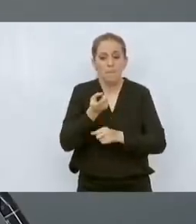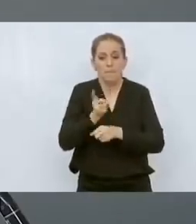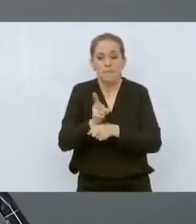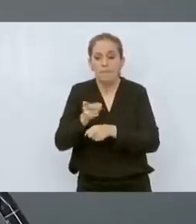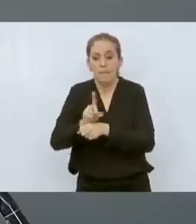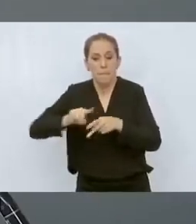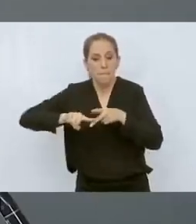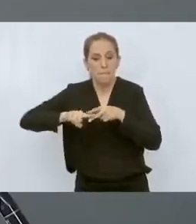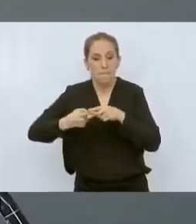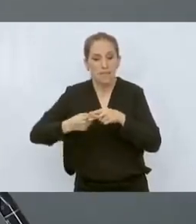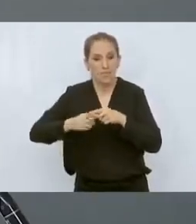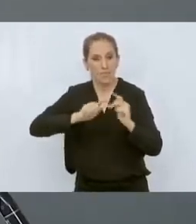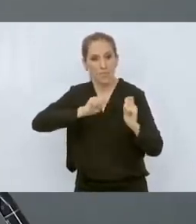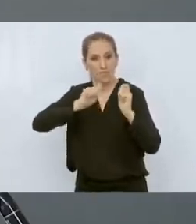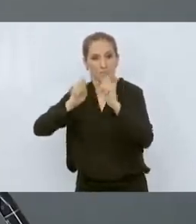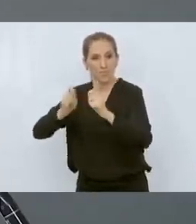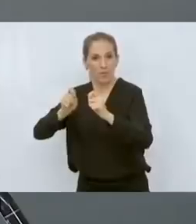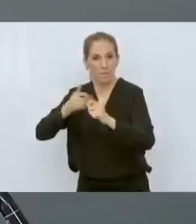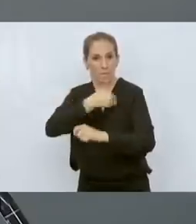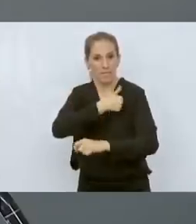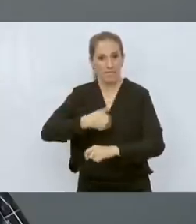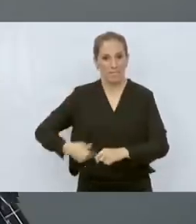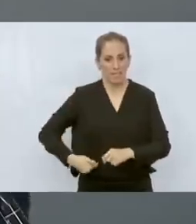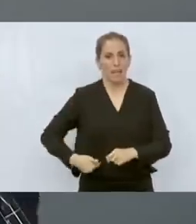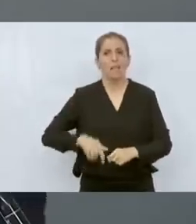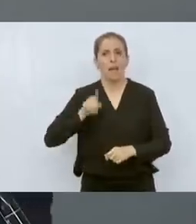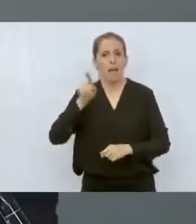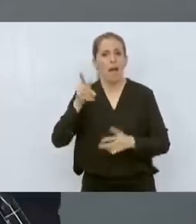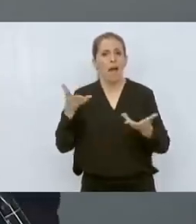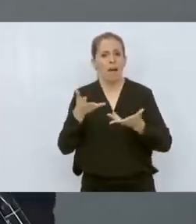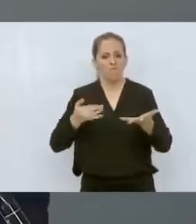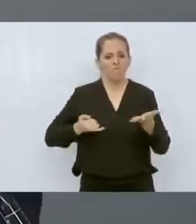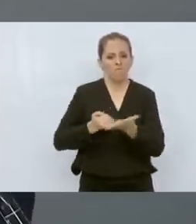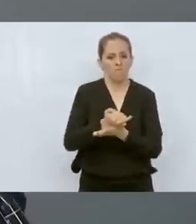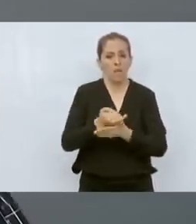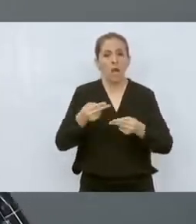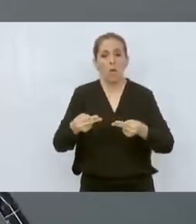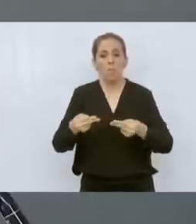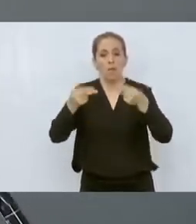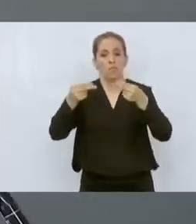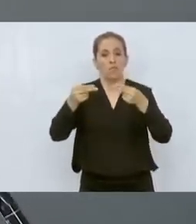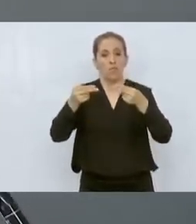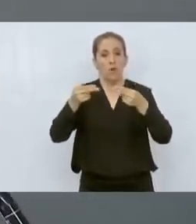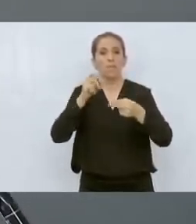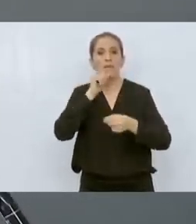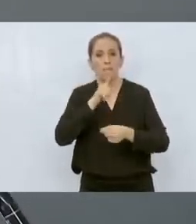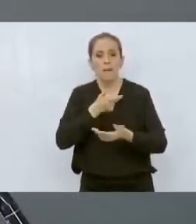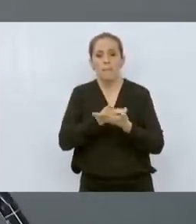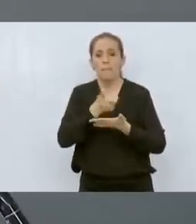el salario mínimo en Estados Unidos a 15 dólares la hora. Ahora,